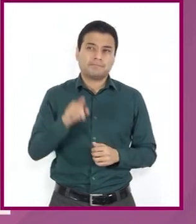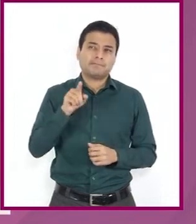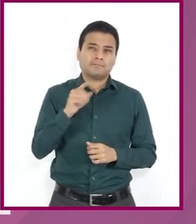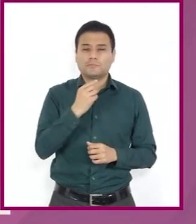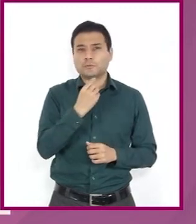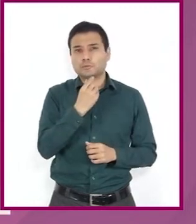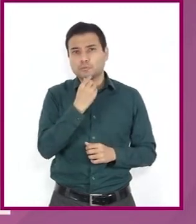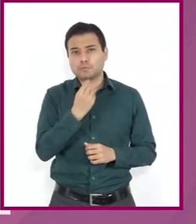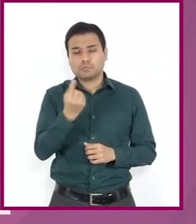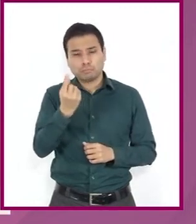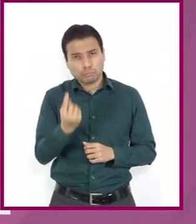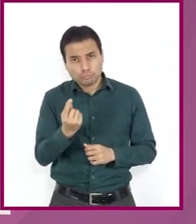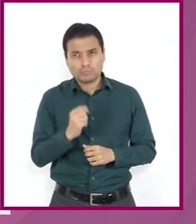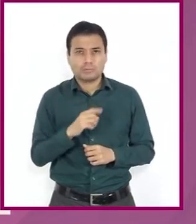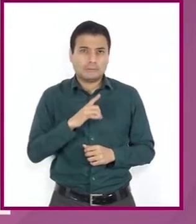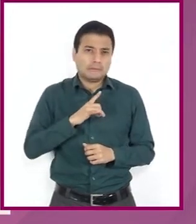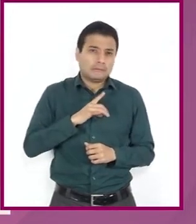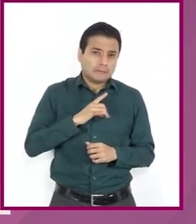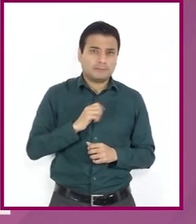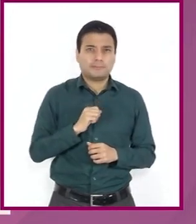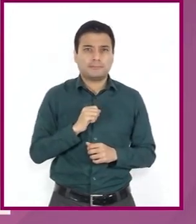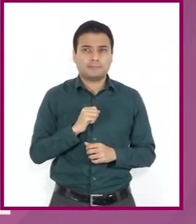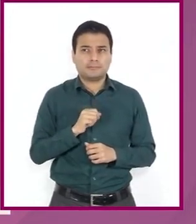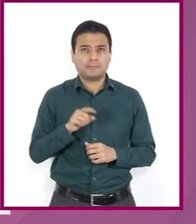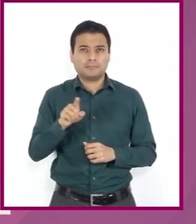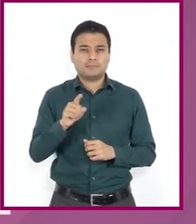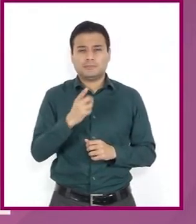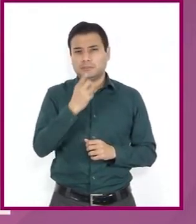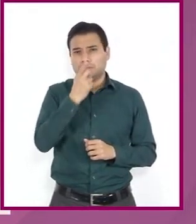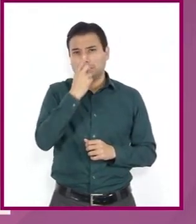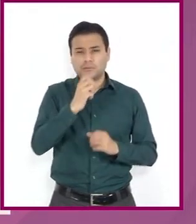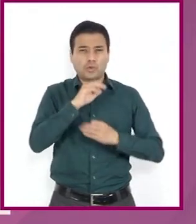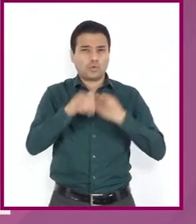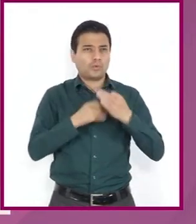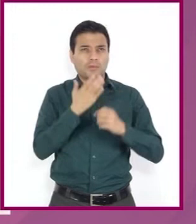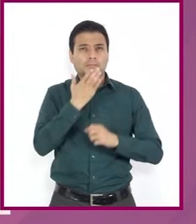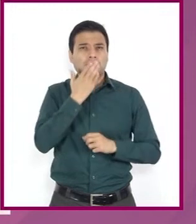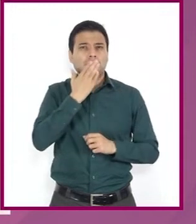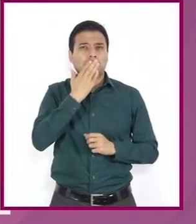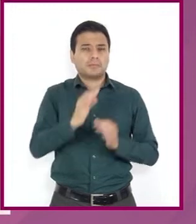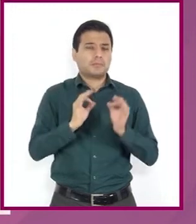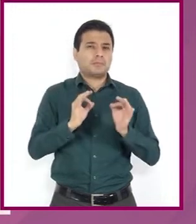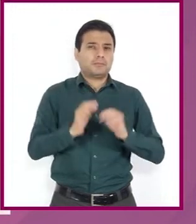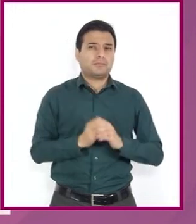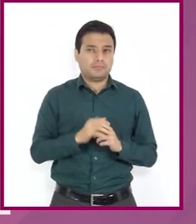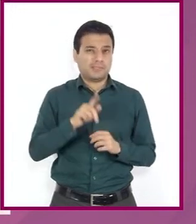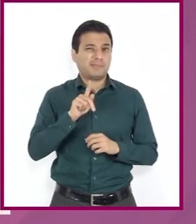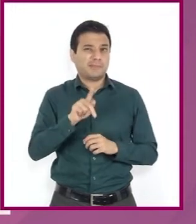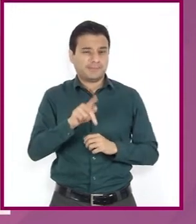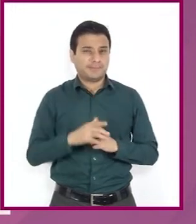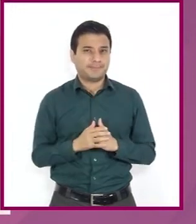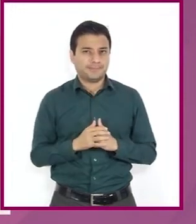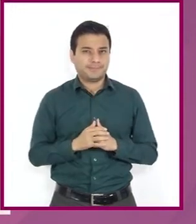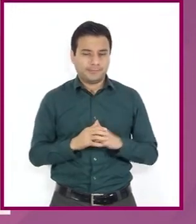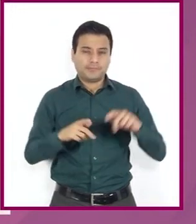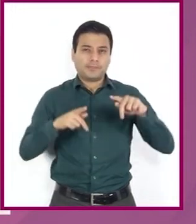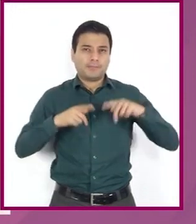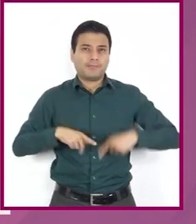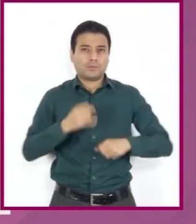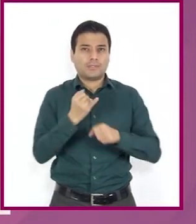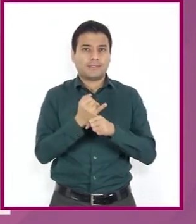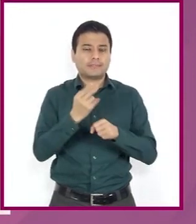niño pequeño, temeroso y que fingía que todo estaba bien. Los personajes secundarios y